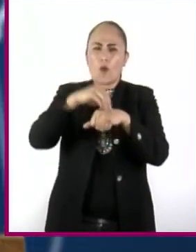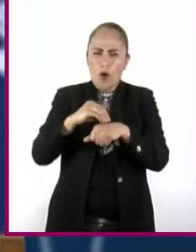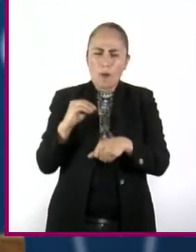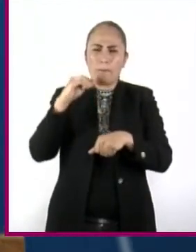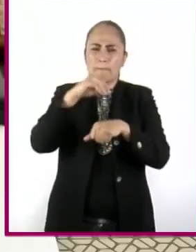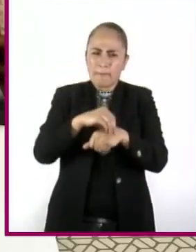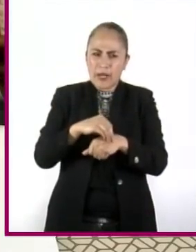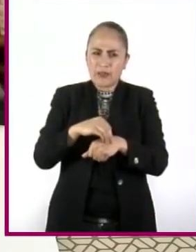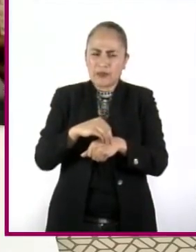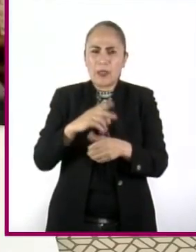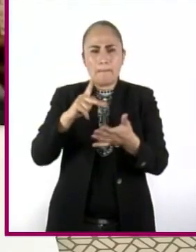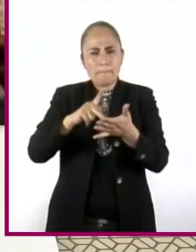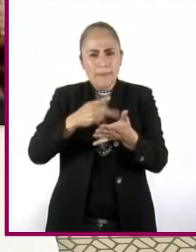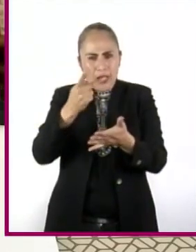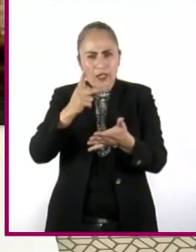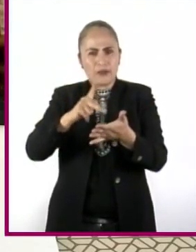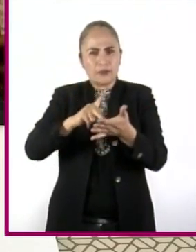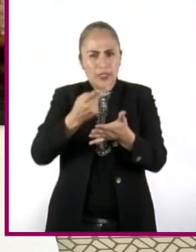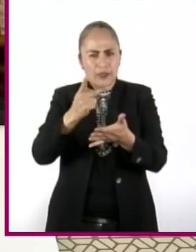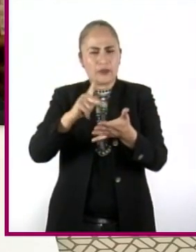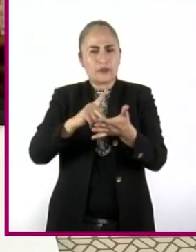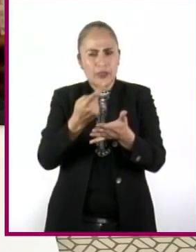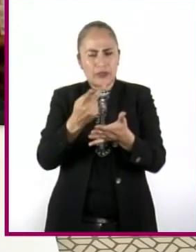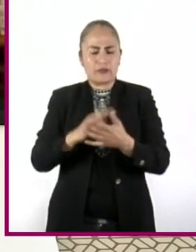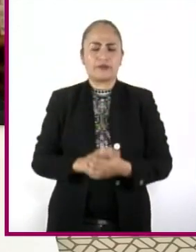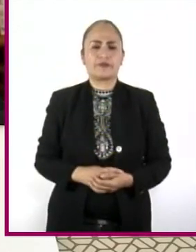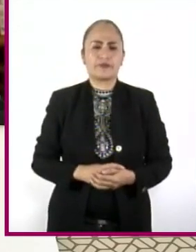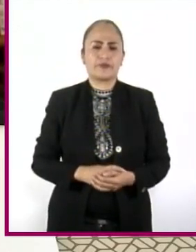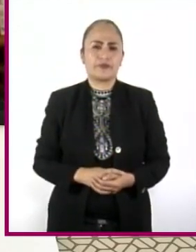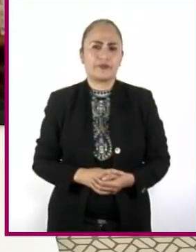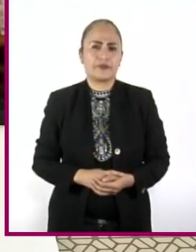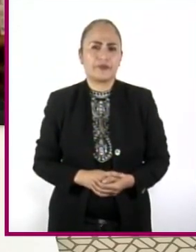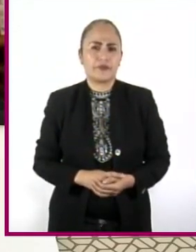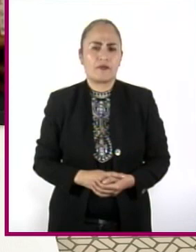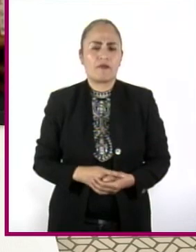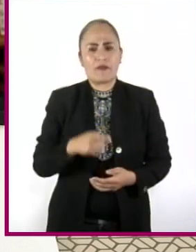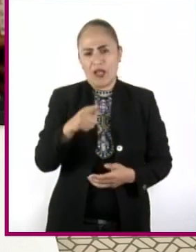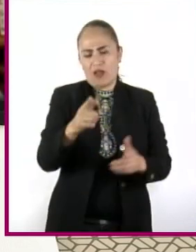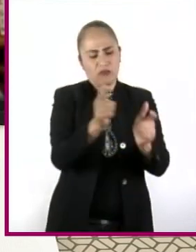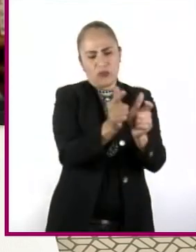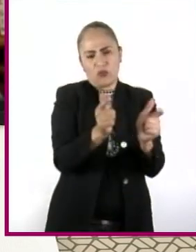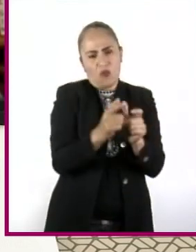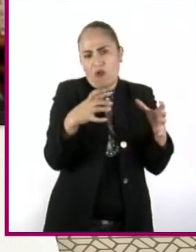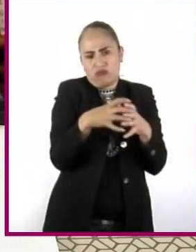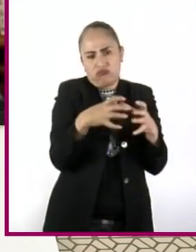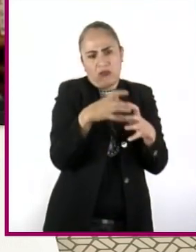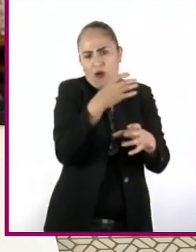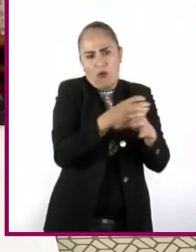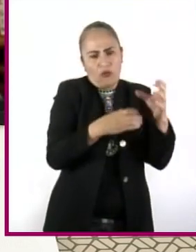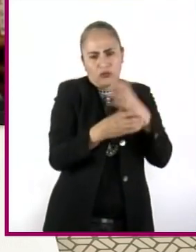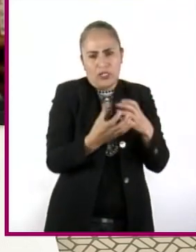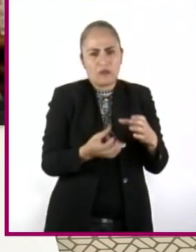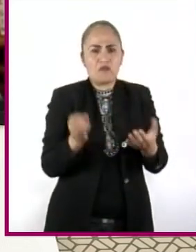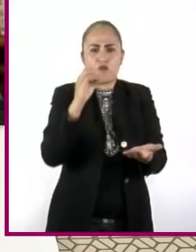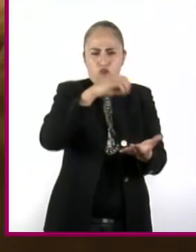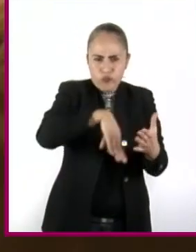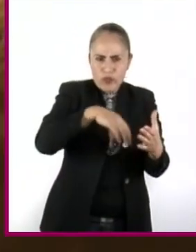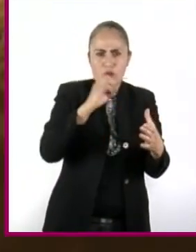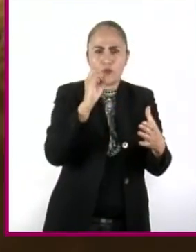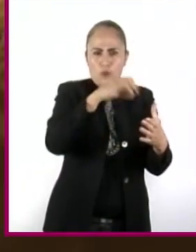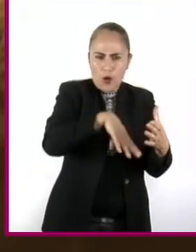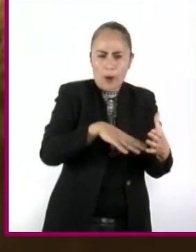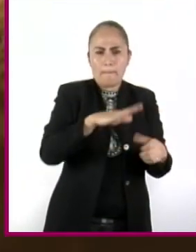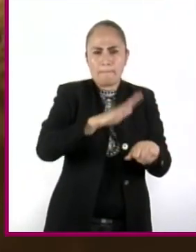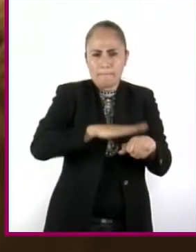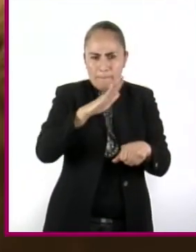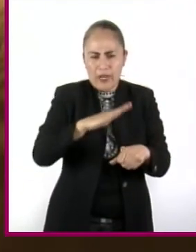a un dado grupo de componentes. Entonces, la interacción